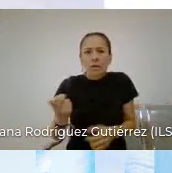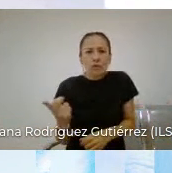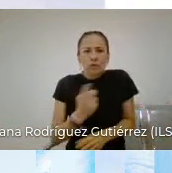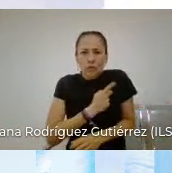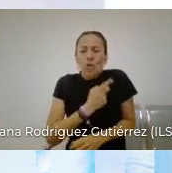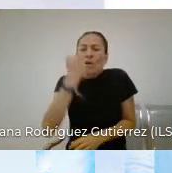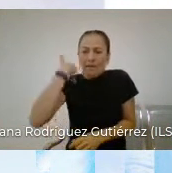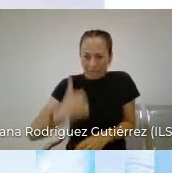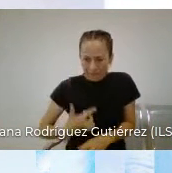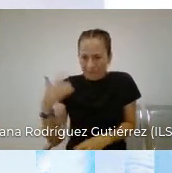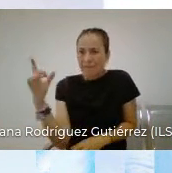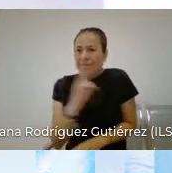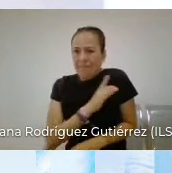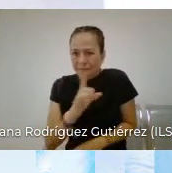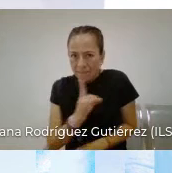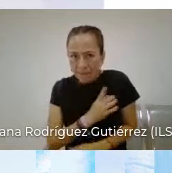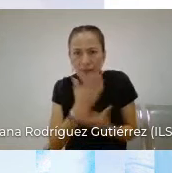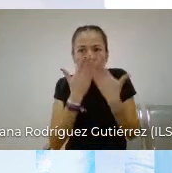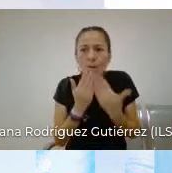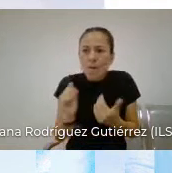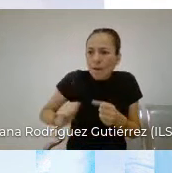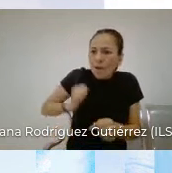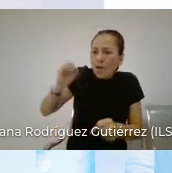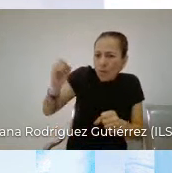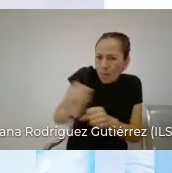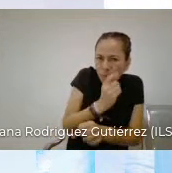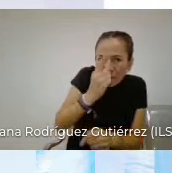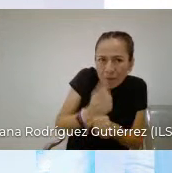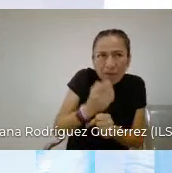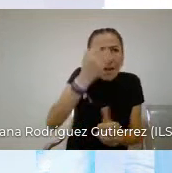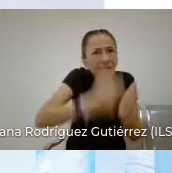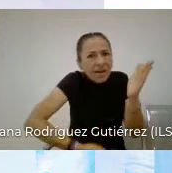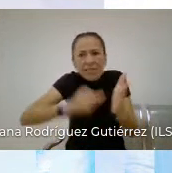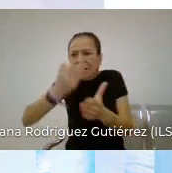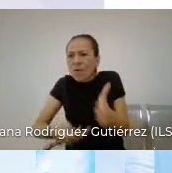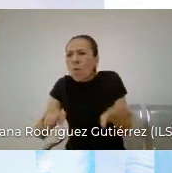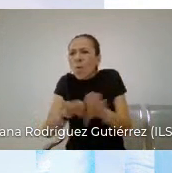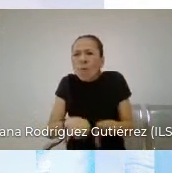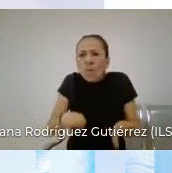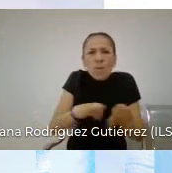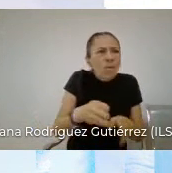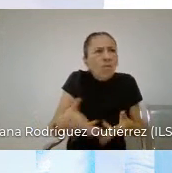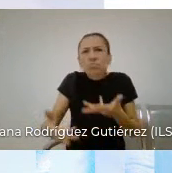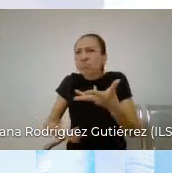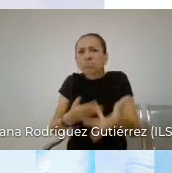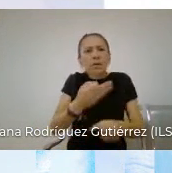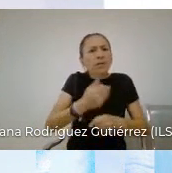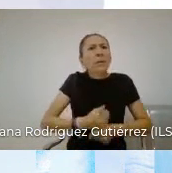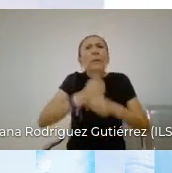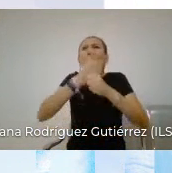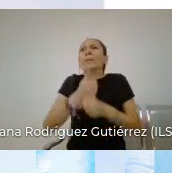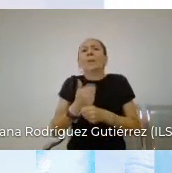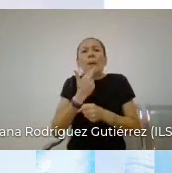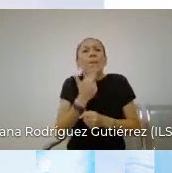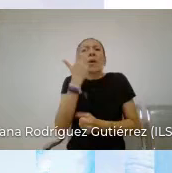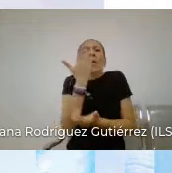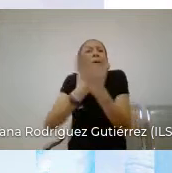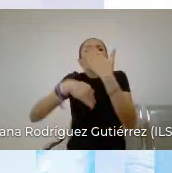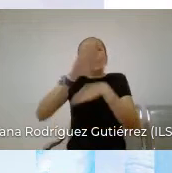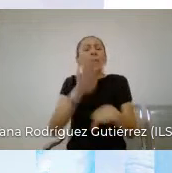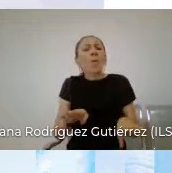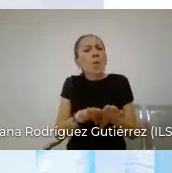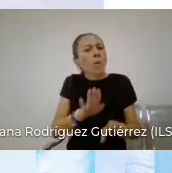pero también está súper determinada de alguna forma salir adelante en la situación en la que está. Y como está viendo que alrededor de